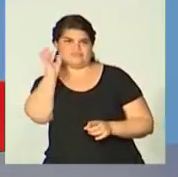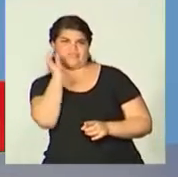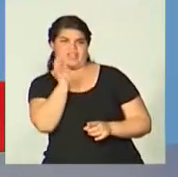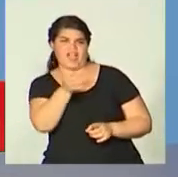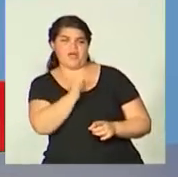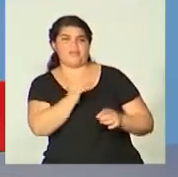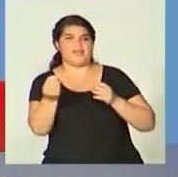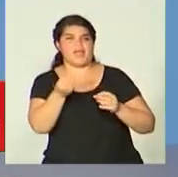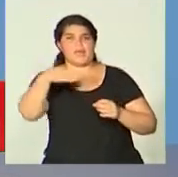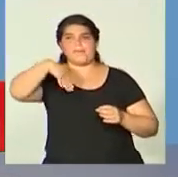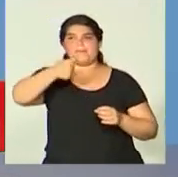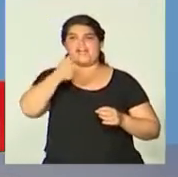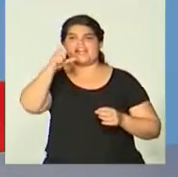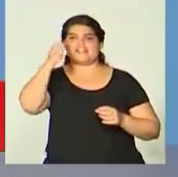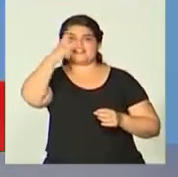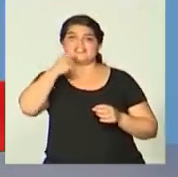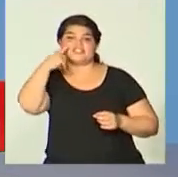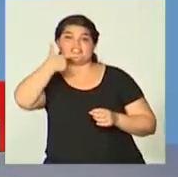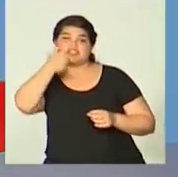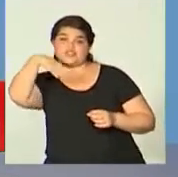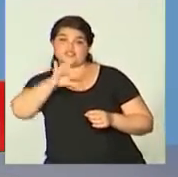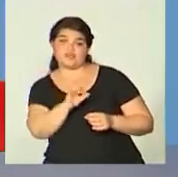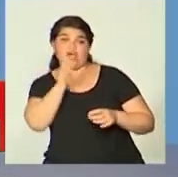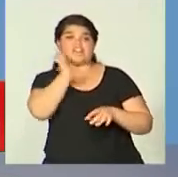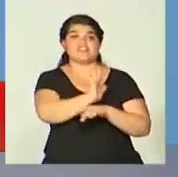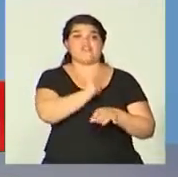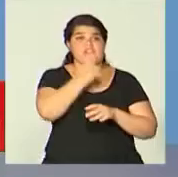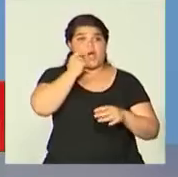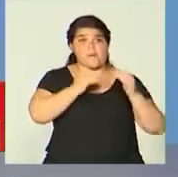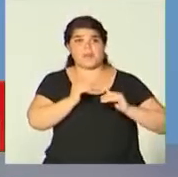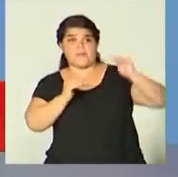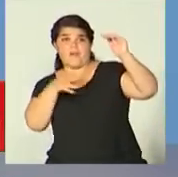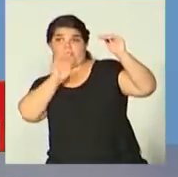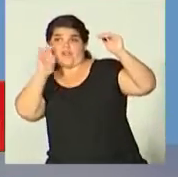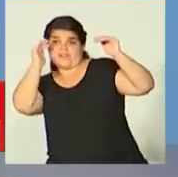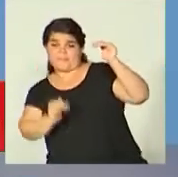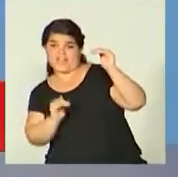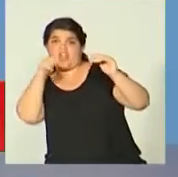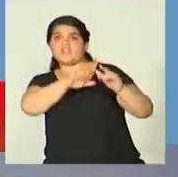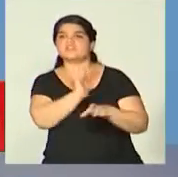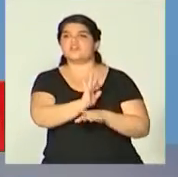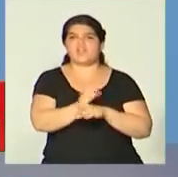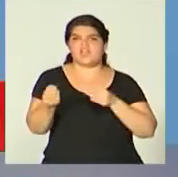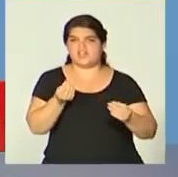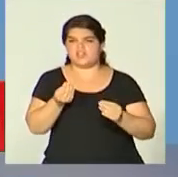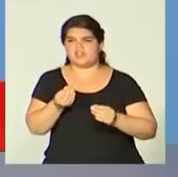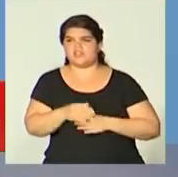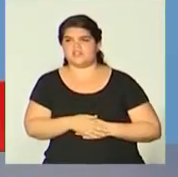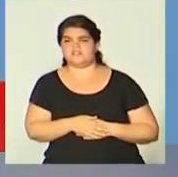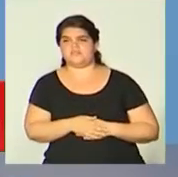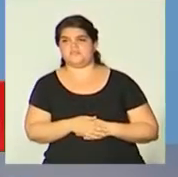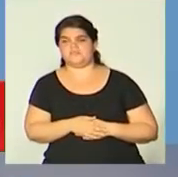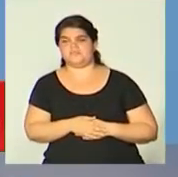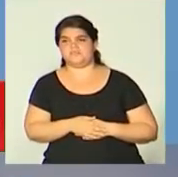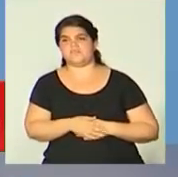machismo dentro de la sociedad esto es un problema de izquierda a derecha de humilde uno del otro si obviamente entendemos que esto gobierna este